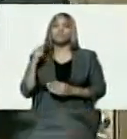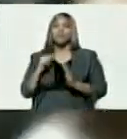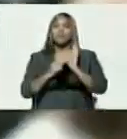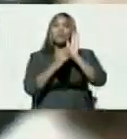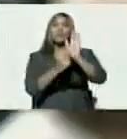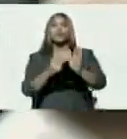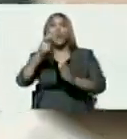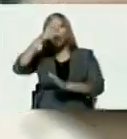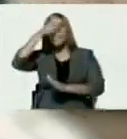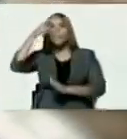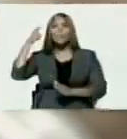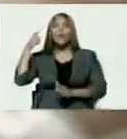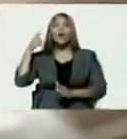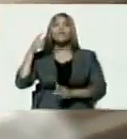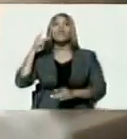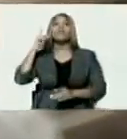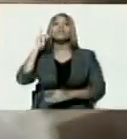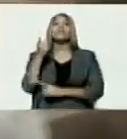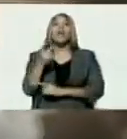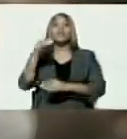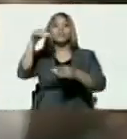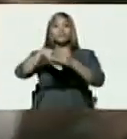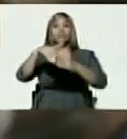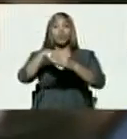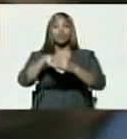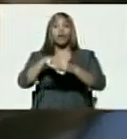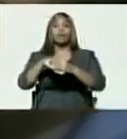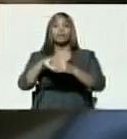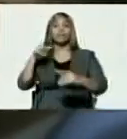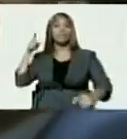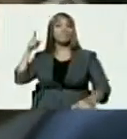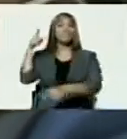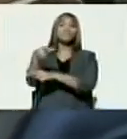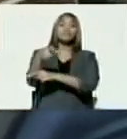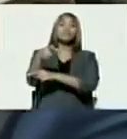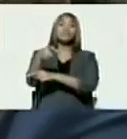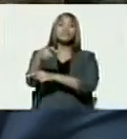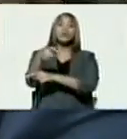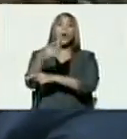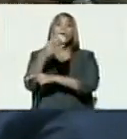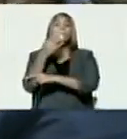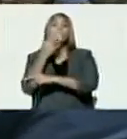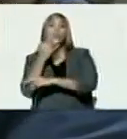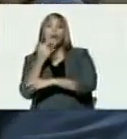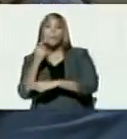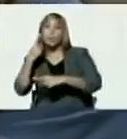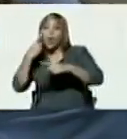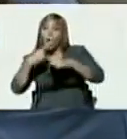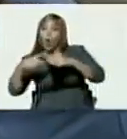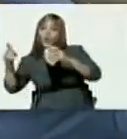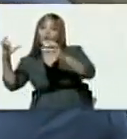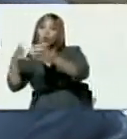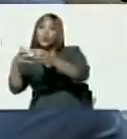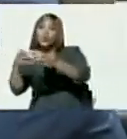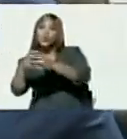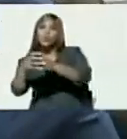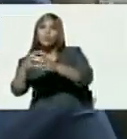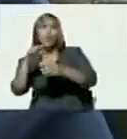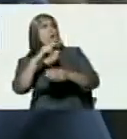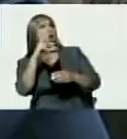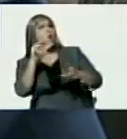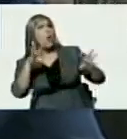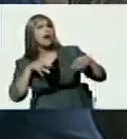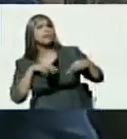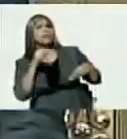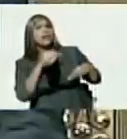que votara de determinada forma, y cuando otros sectores impugnaban también